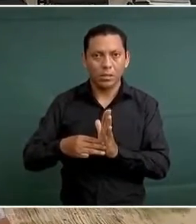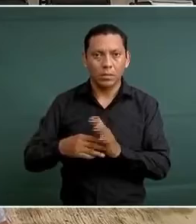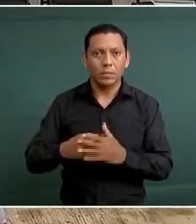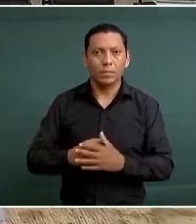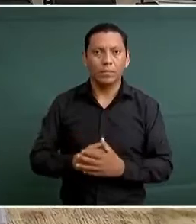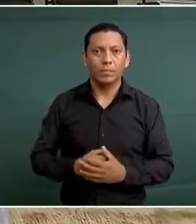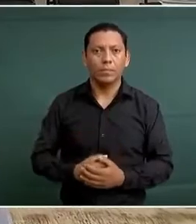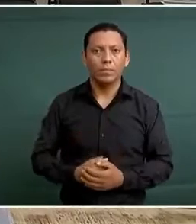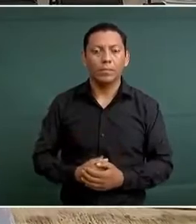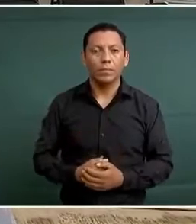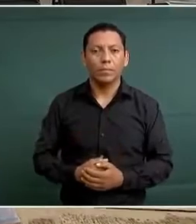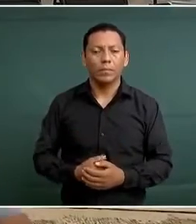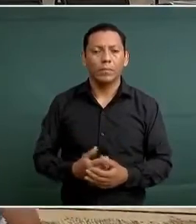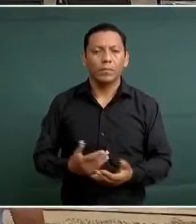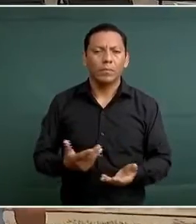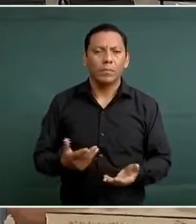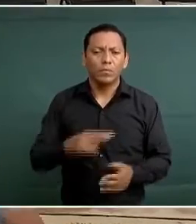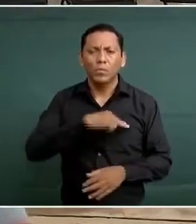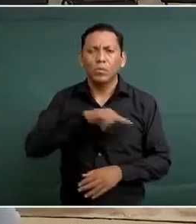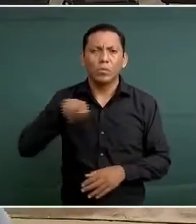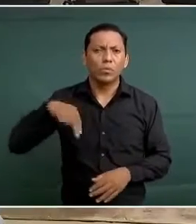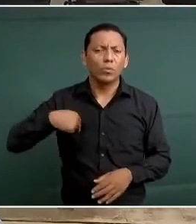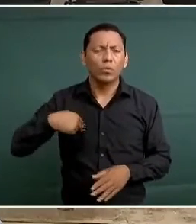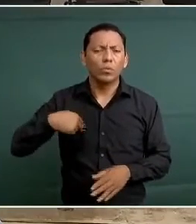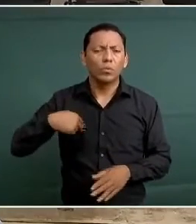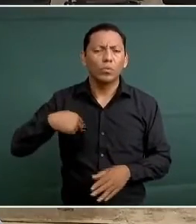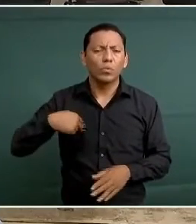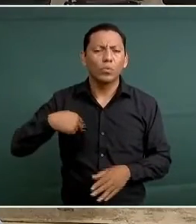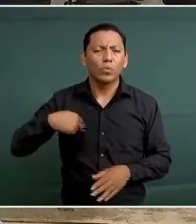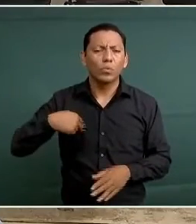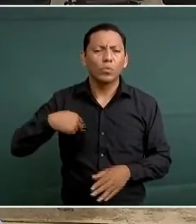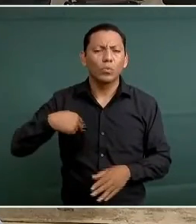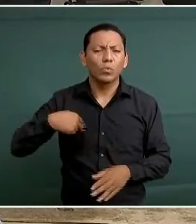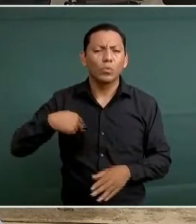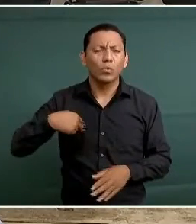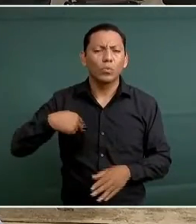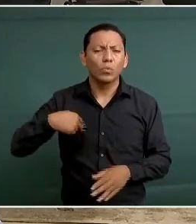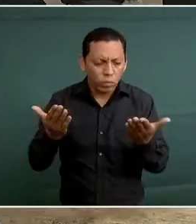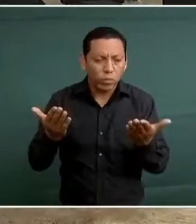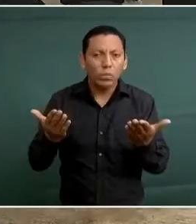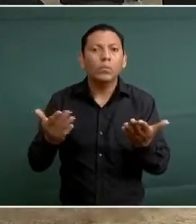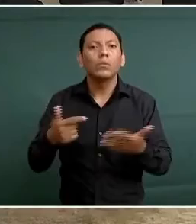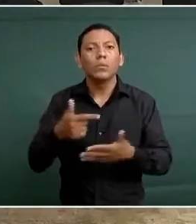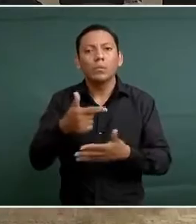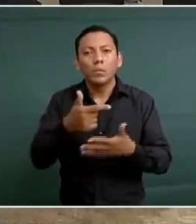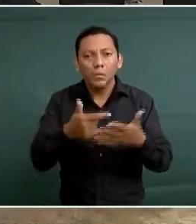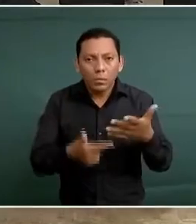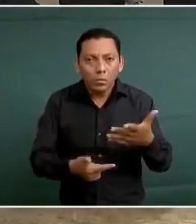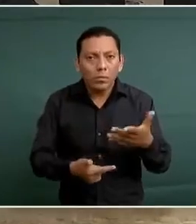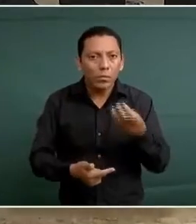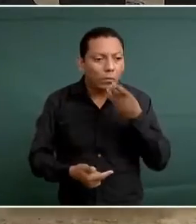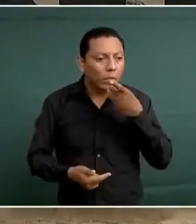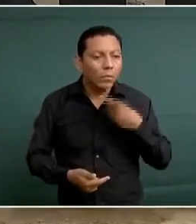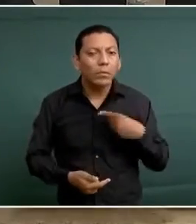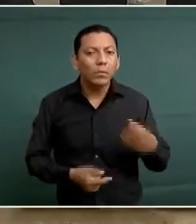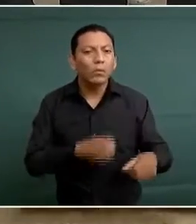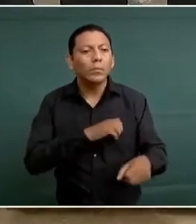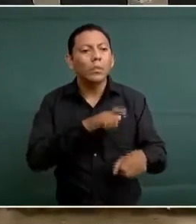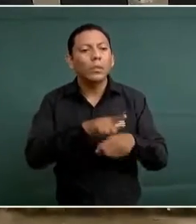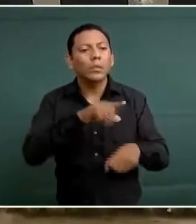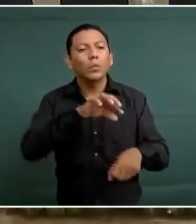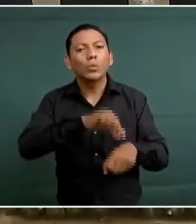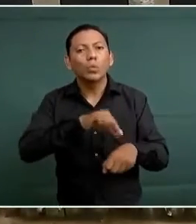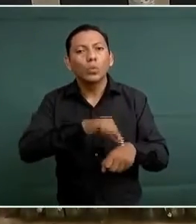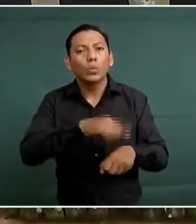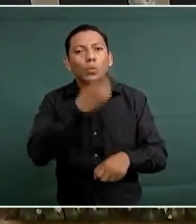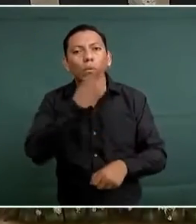o sea nosotros nos guiamos por lo que nos dicen los especialistas desde luego